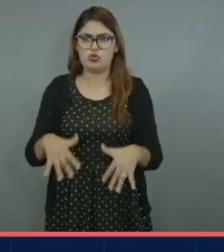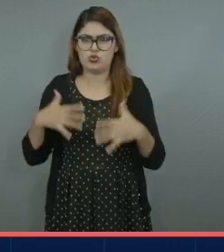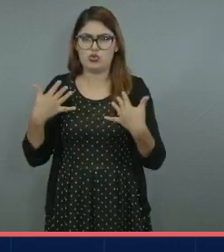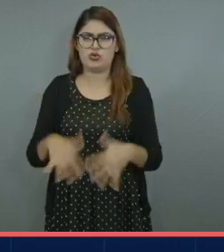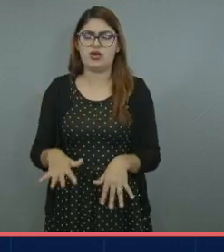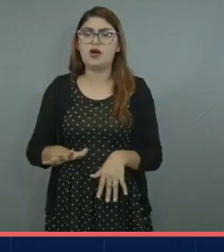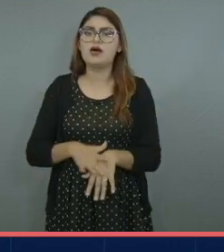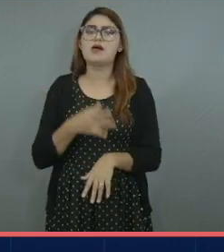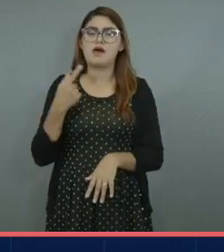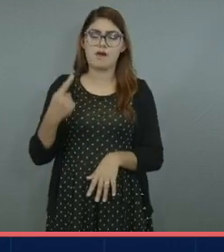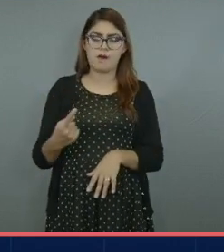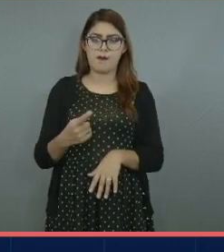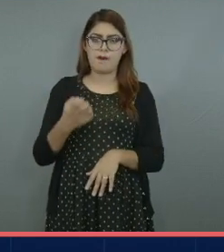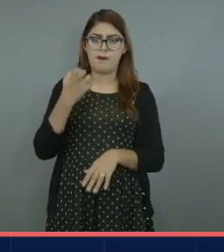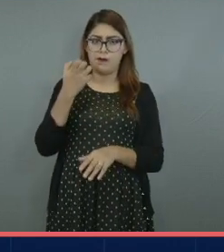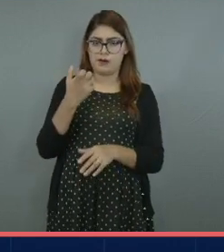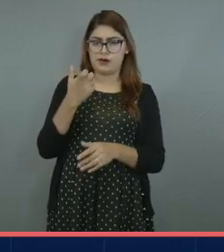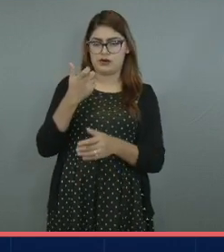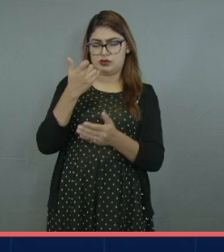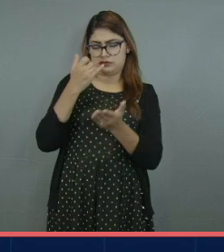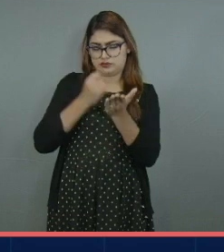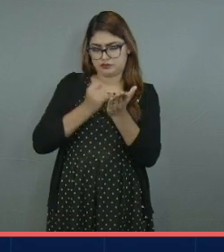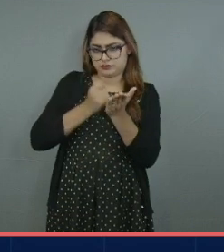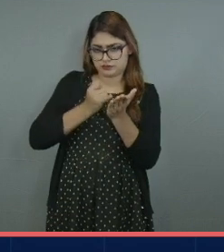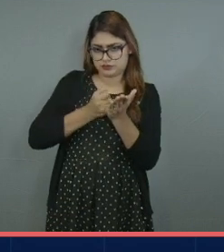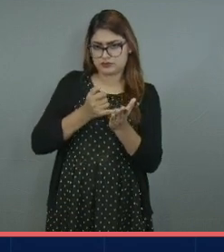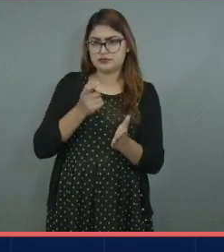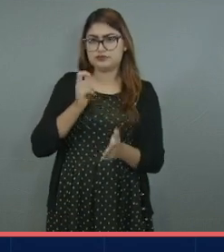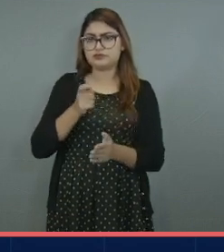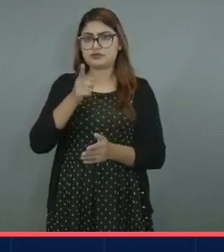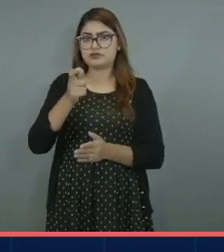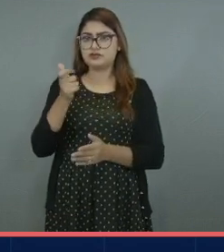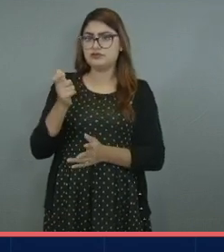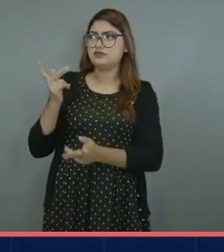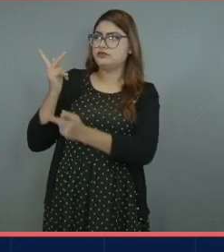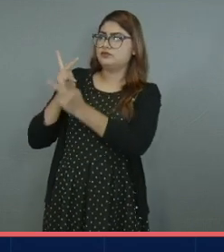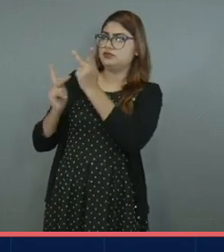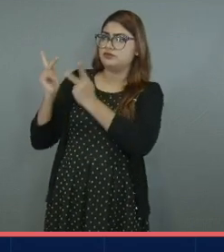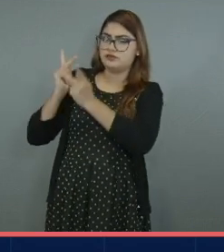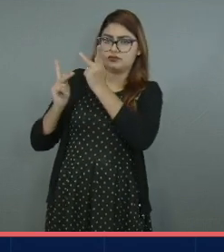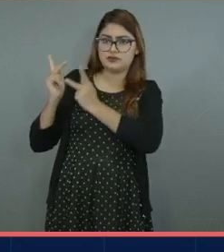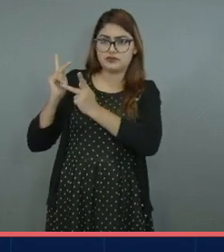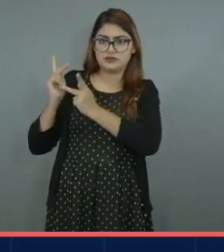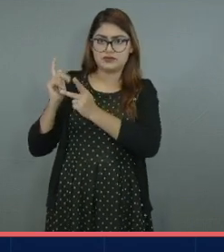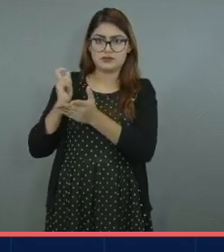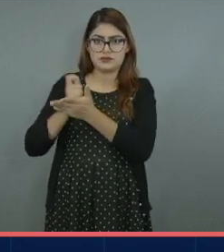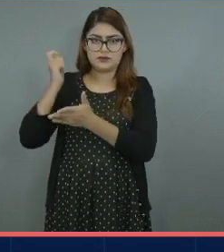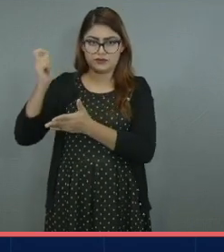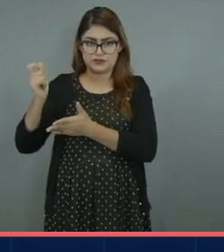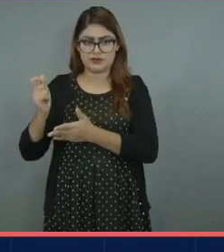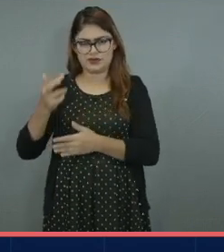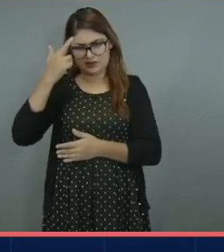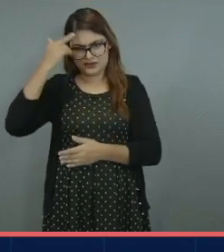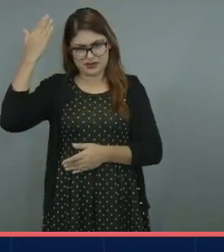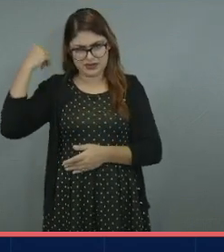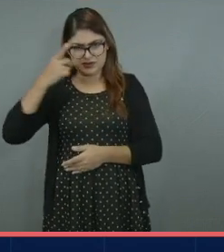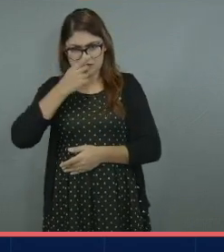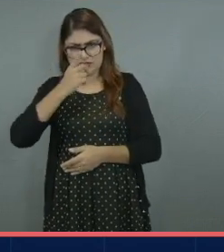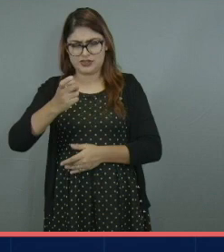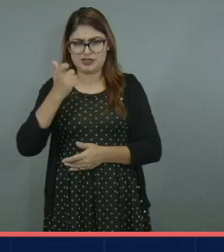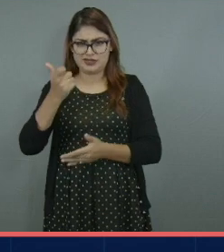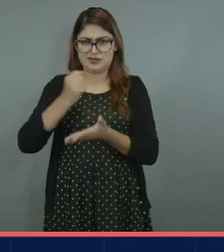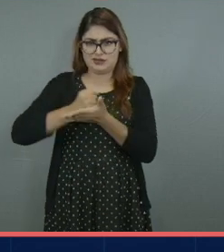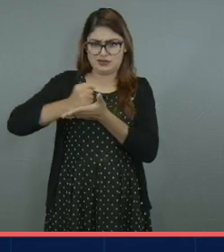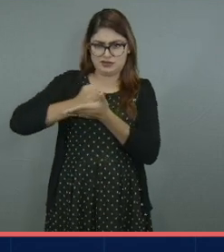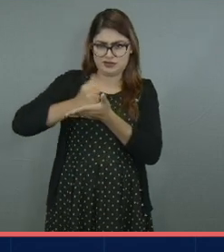para empezar, el interés compuesto es el precio que se paga por pedir un préstamo. ¿Se acuerdan que les hablé de la tarjeta de crédito y que hay que usarla de